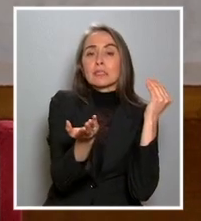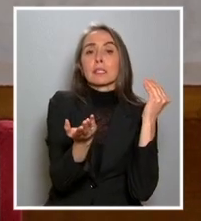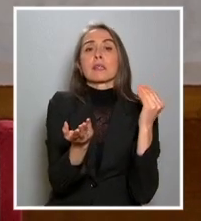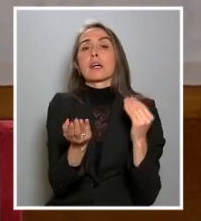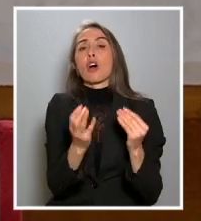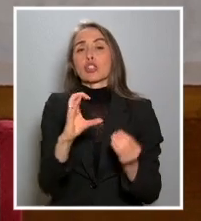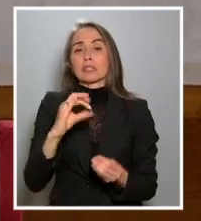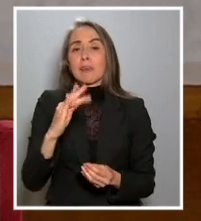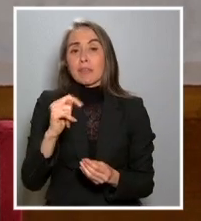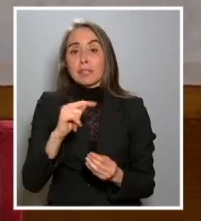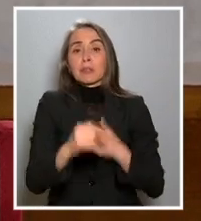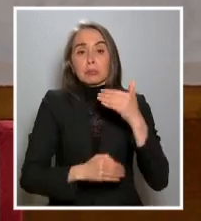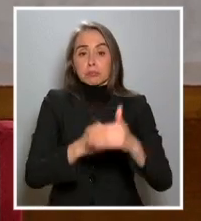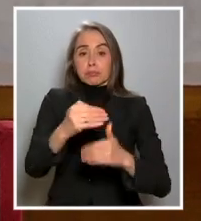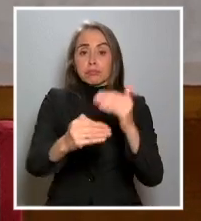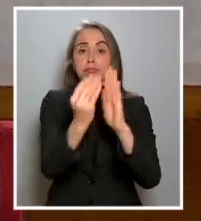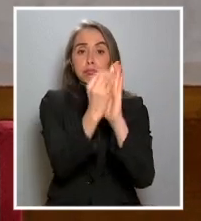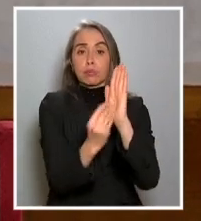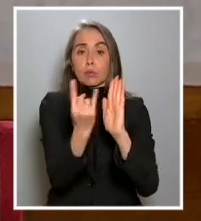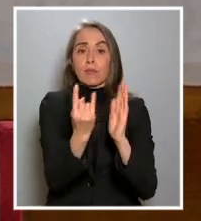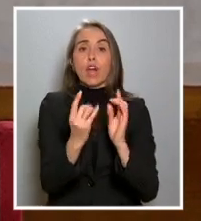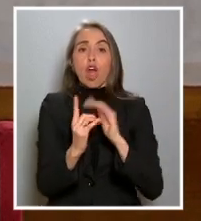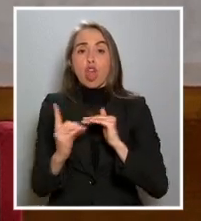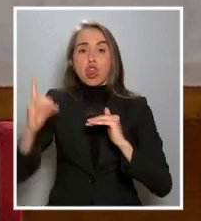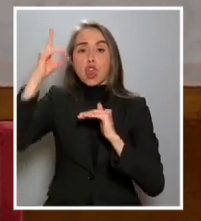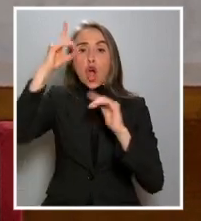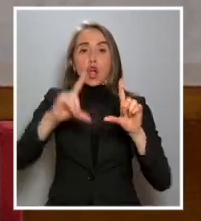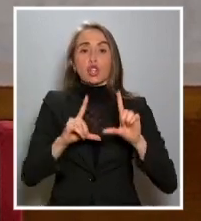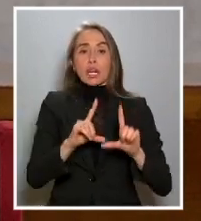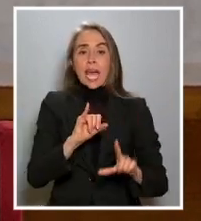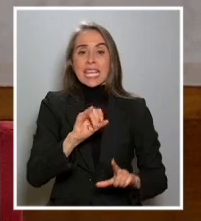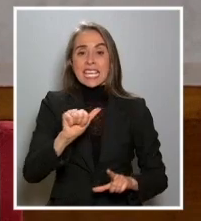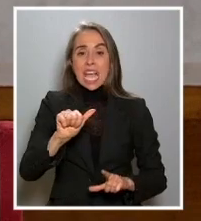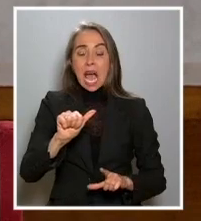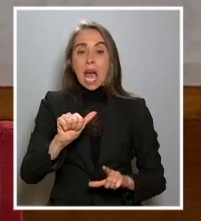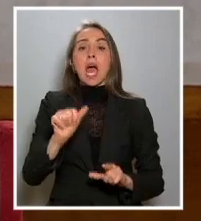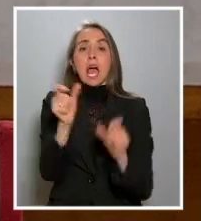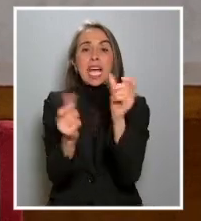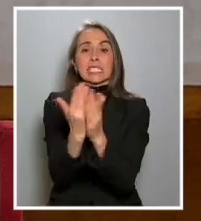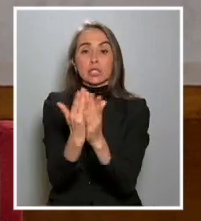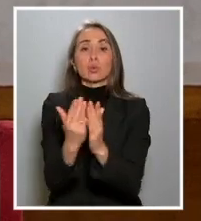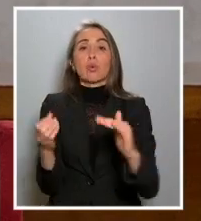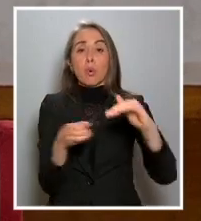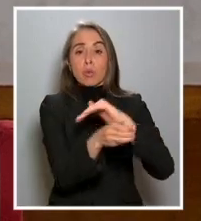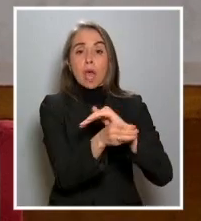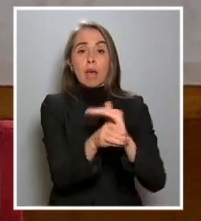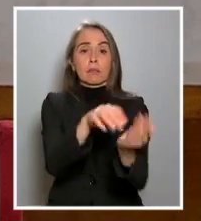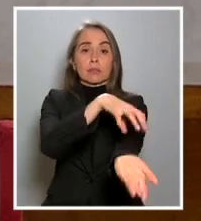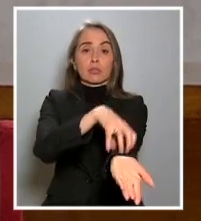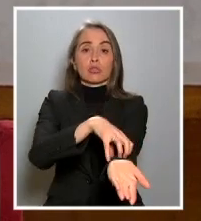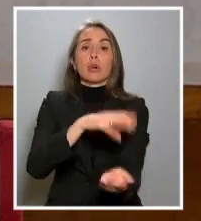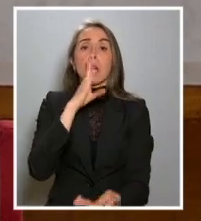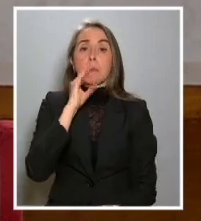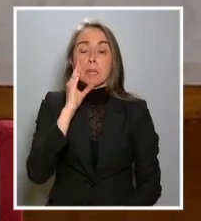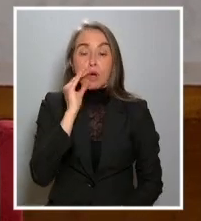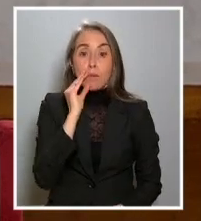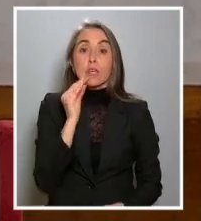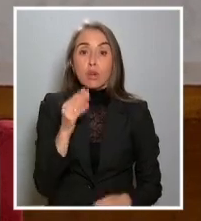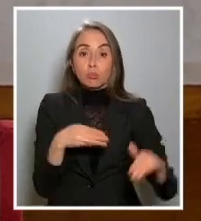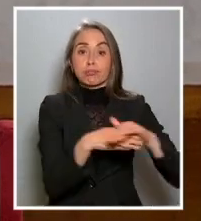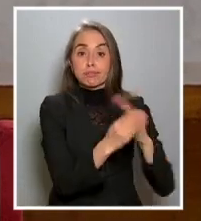estamos avanzando, por ejemplo, con el doctorado en inteligencia artificial que ya recibe alumnos en la región del Biobío. Y es